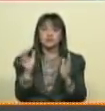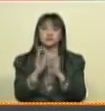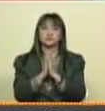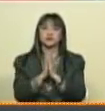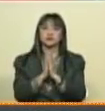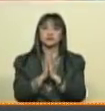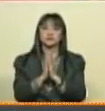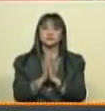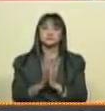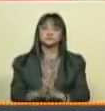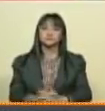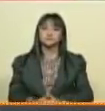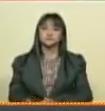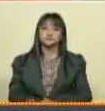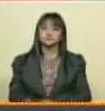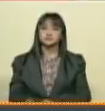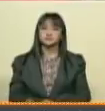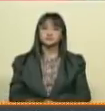Santa.